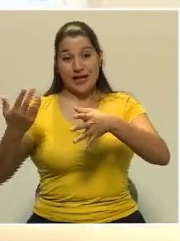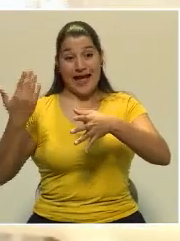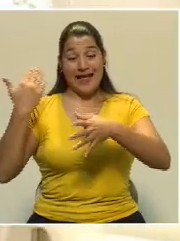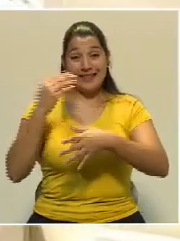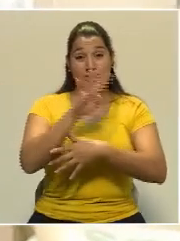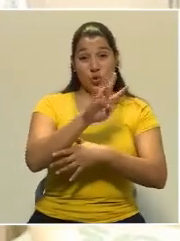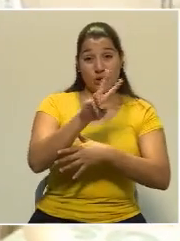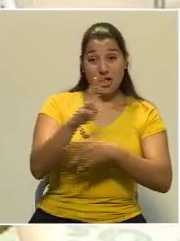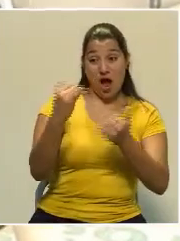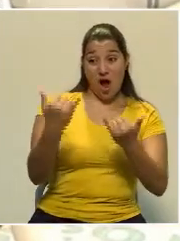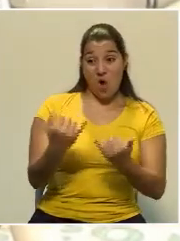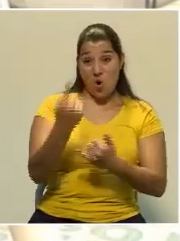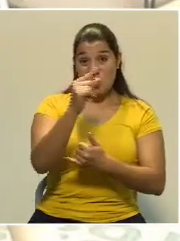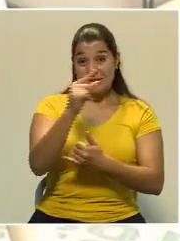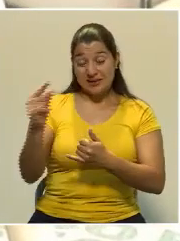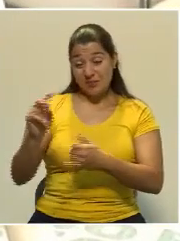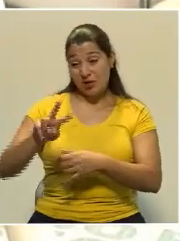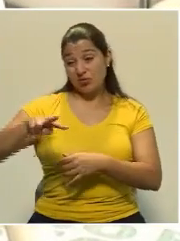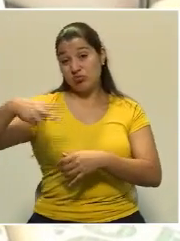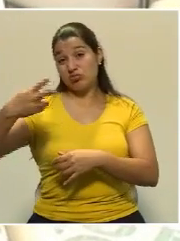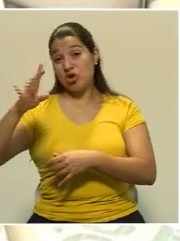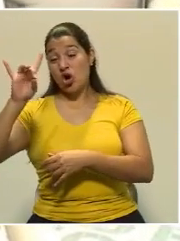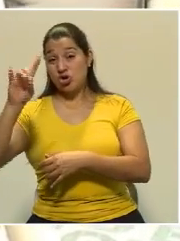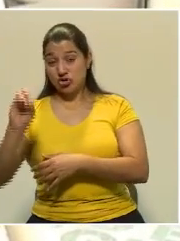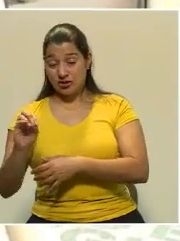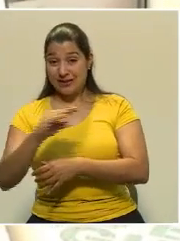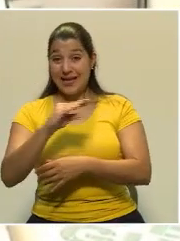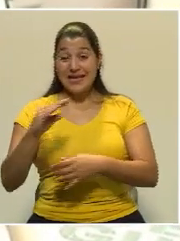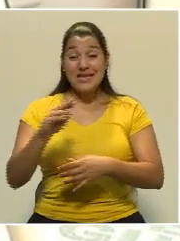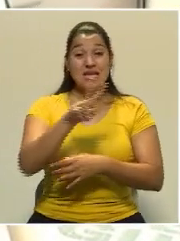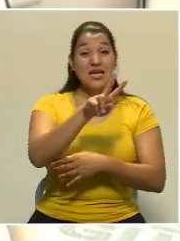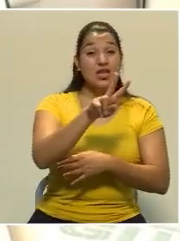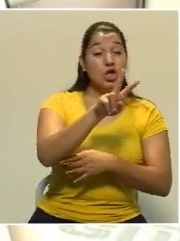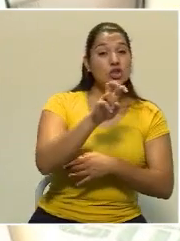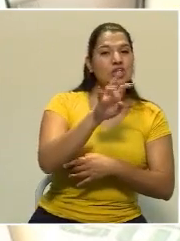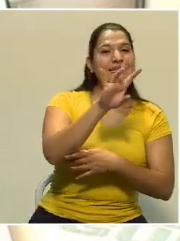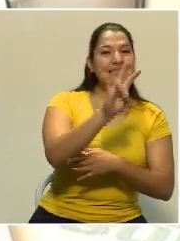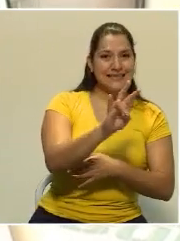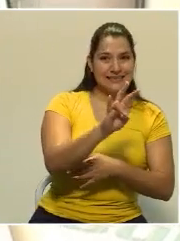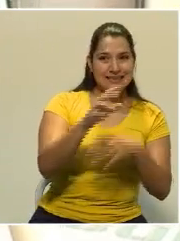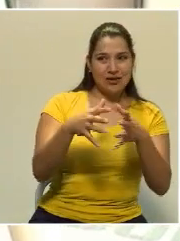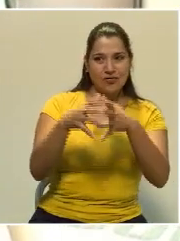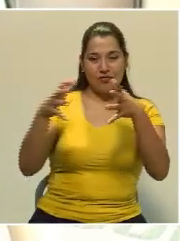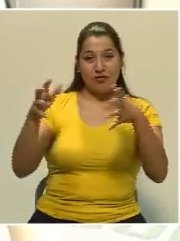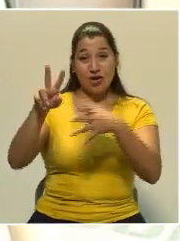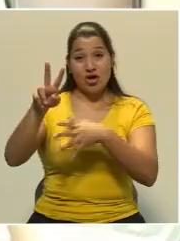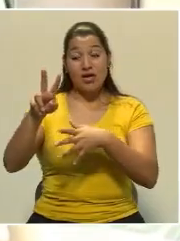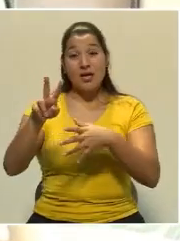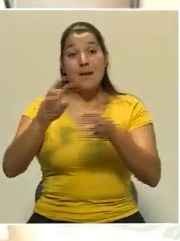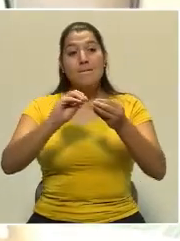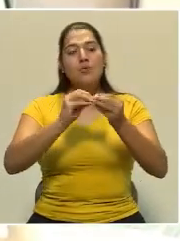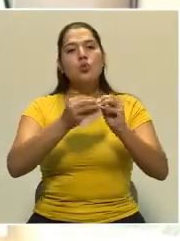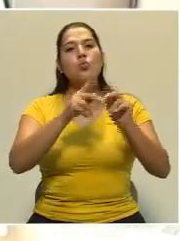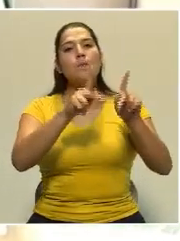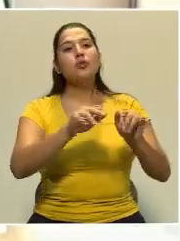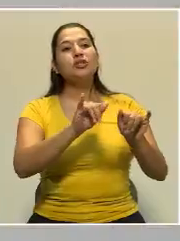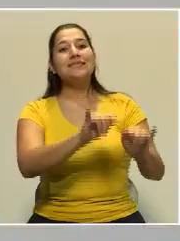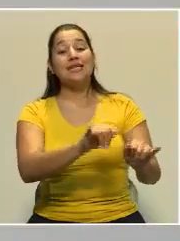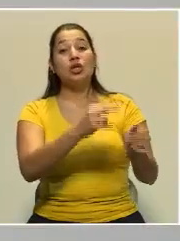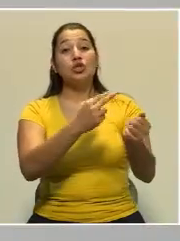mientras que las hospitalizaciones por COVID-19 pasaron de 207 a 290, es decir, 83